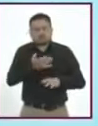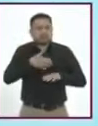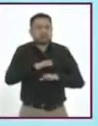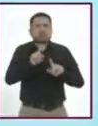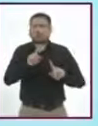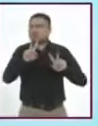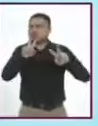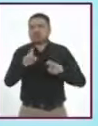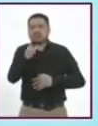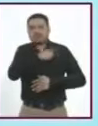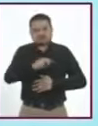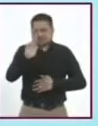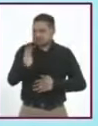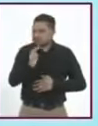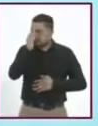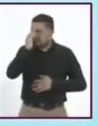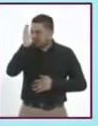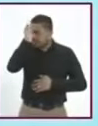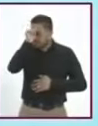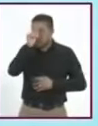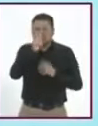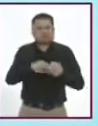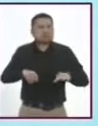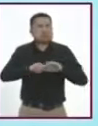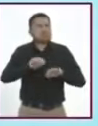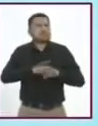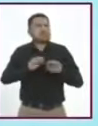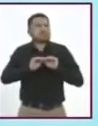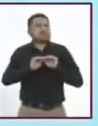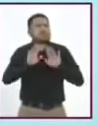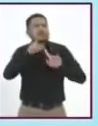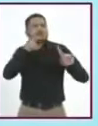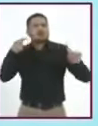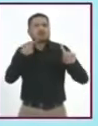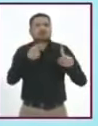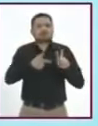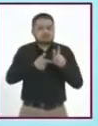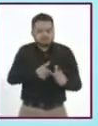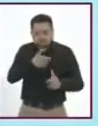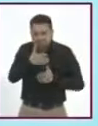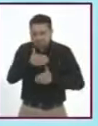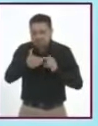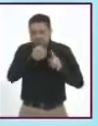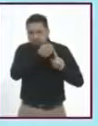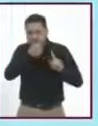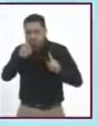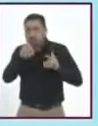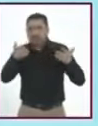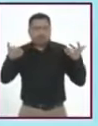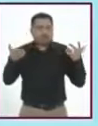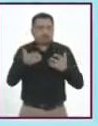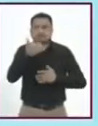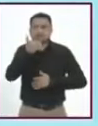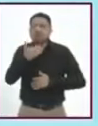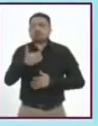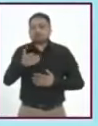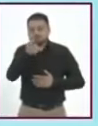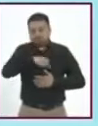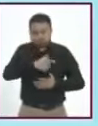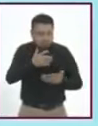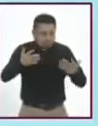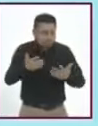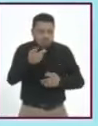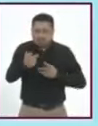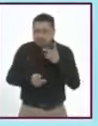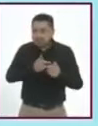tema, recuerden la importancia de tener claro el propósito y seguir un proceso ordenado. Para formular adecuadamente